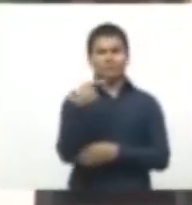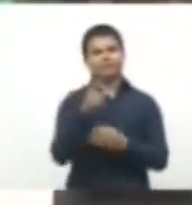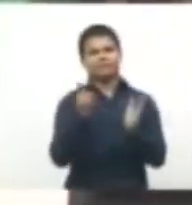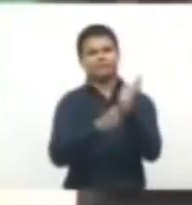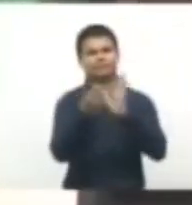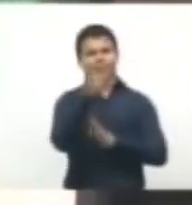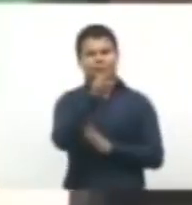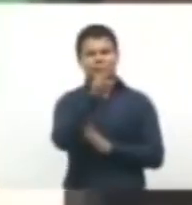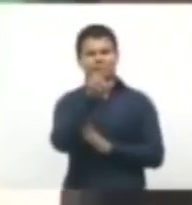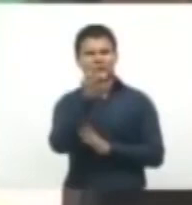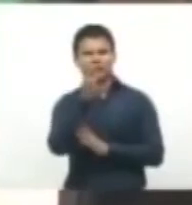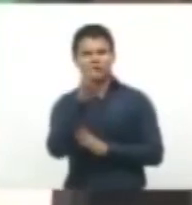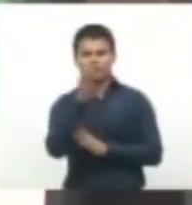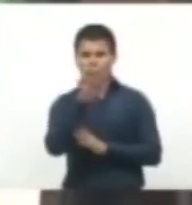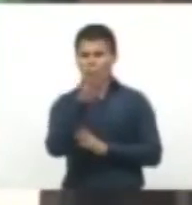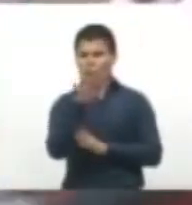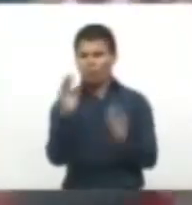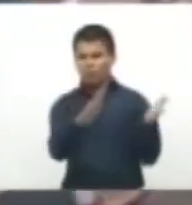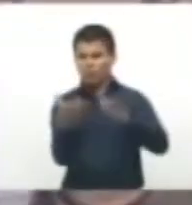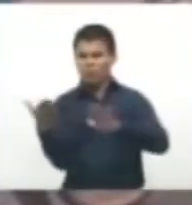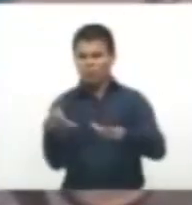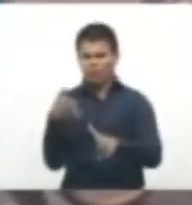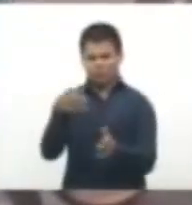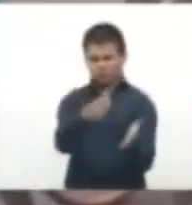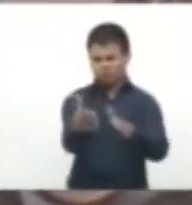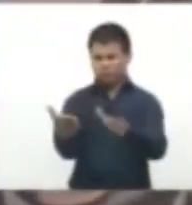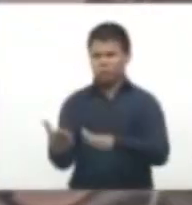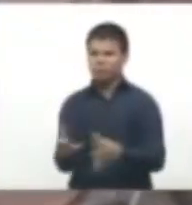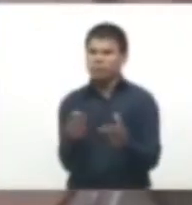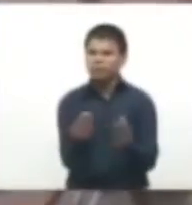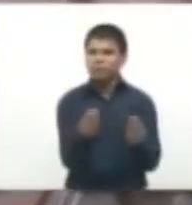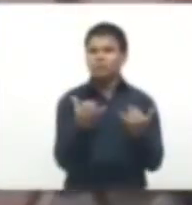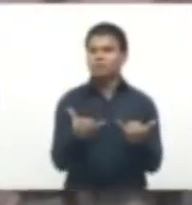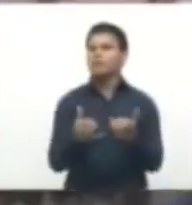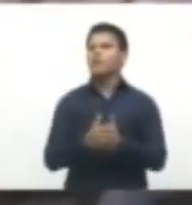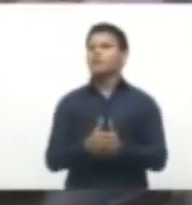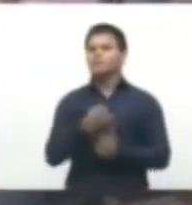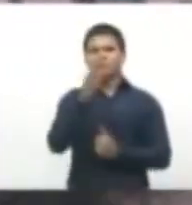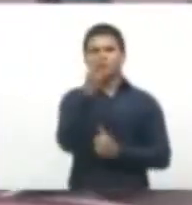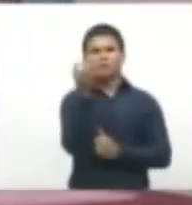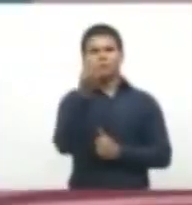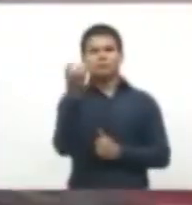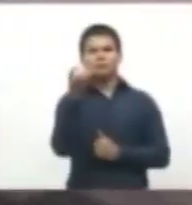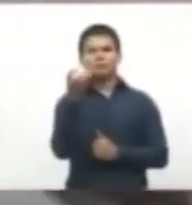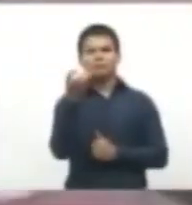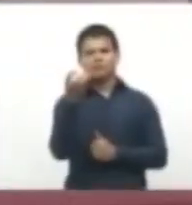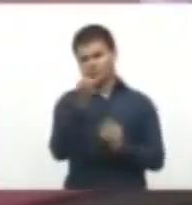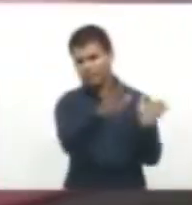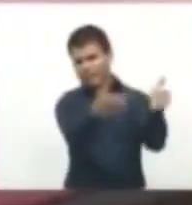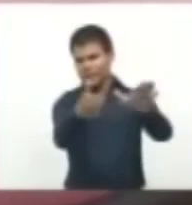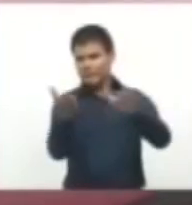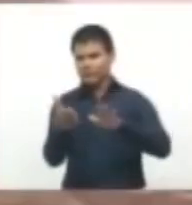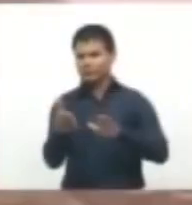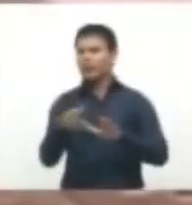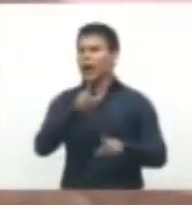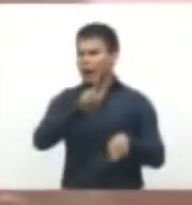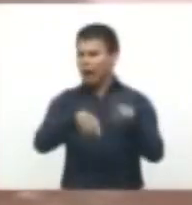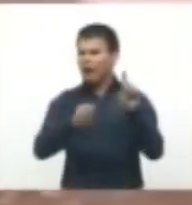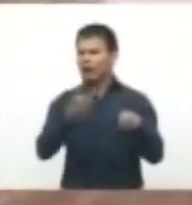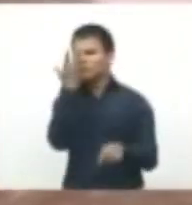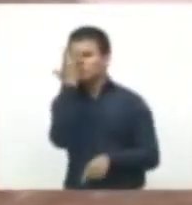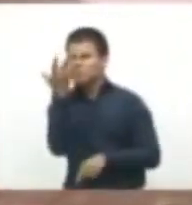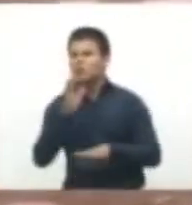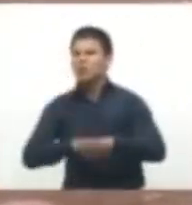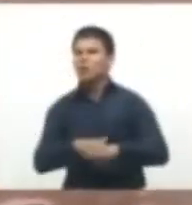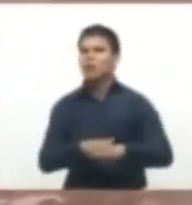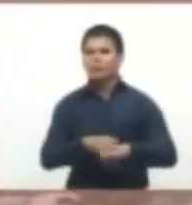22.254 muertes de forma violenta, indica que en Barranquilla se registraron 398 de estas, la mayoría de los casos por homicidios